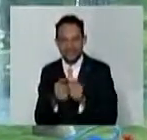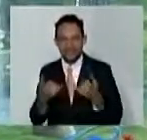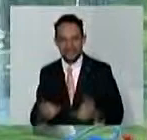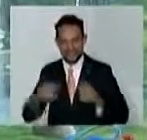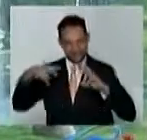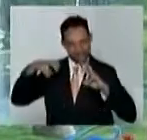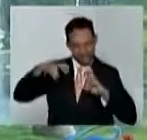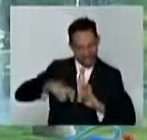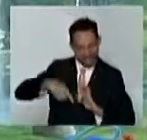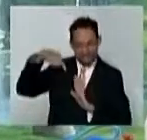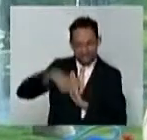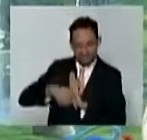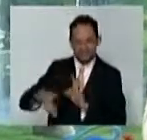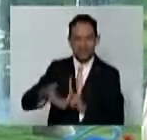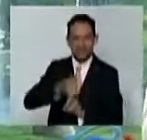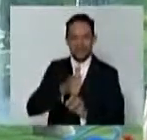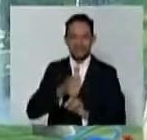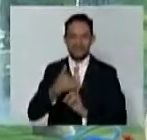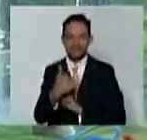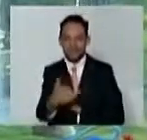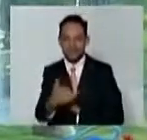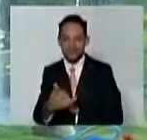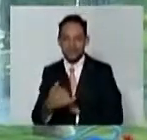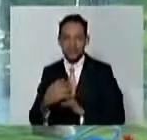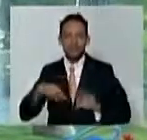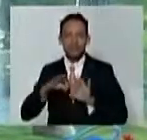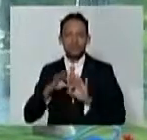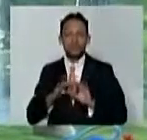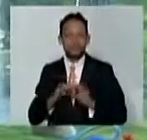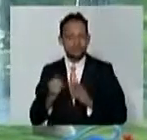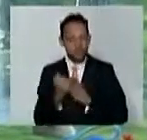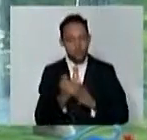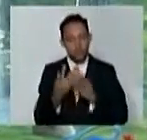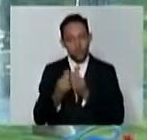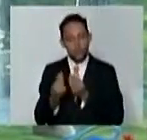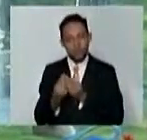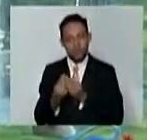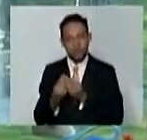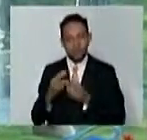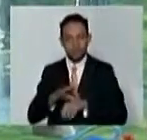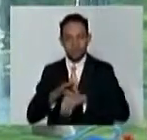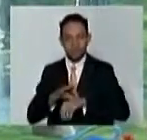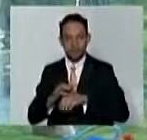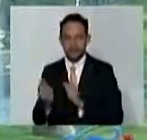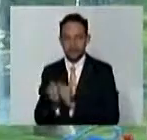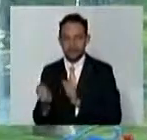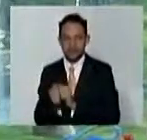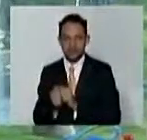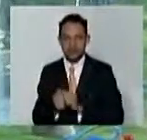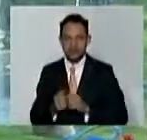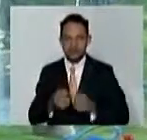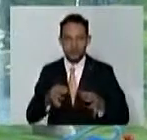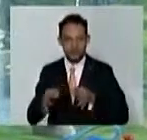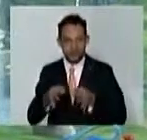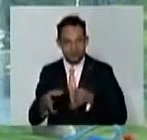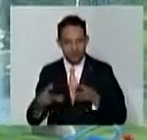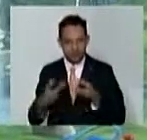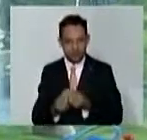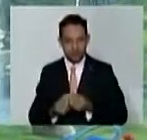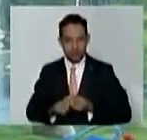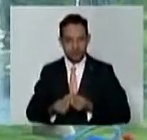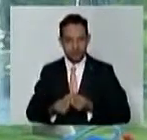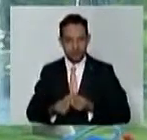investigación con un equipo interdisciplinario. Entonces es jugar con su